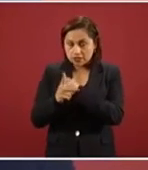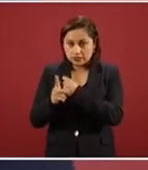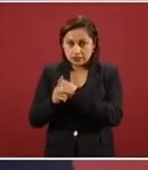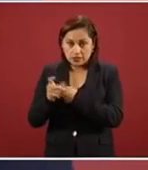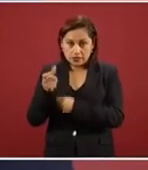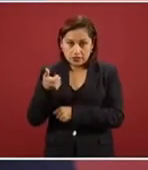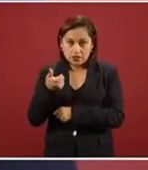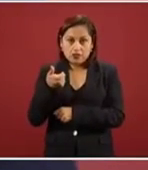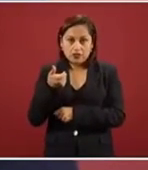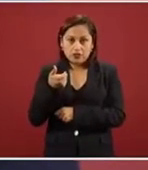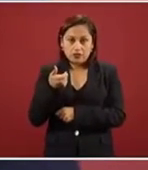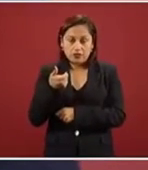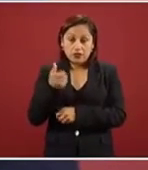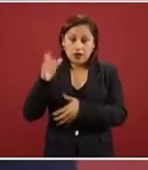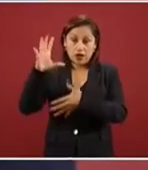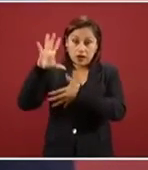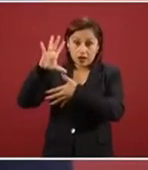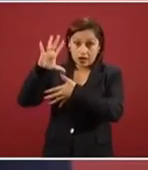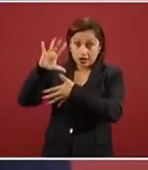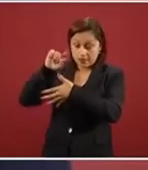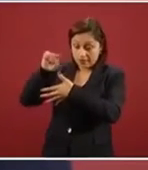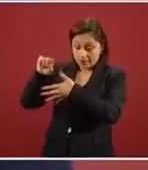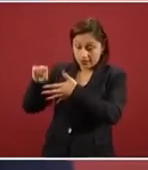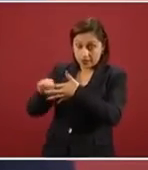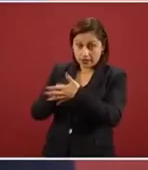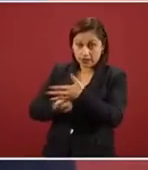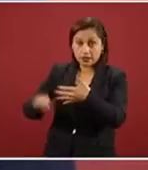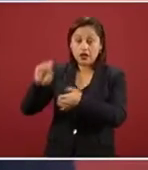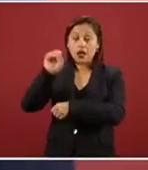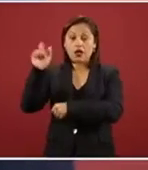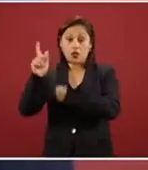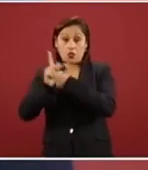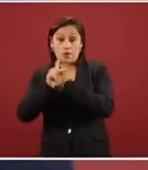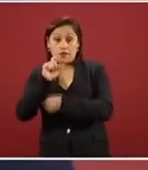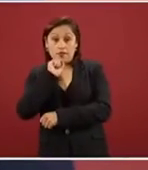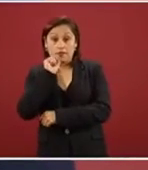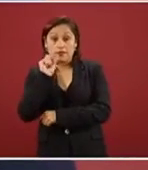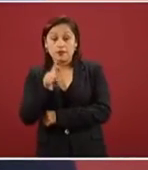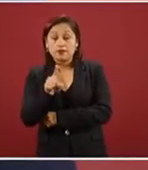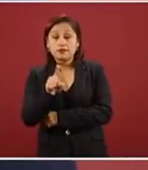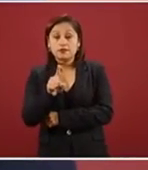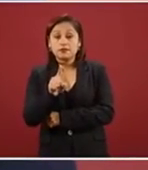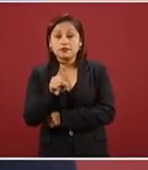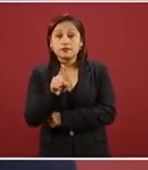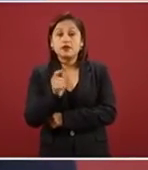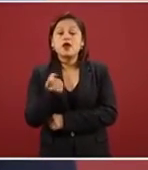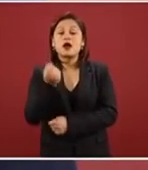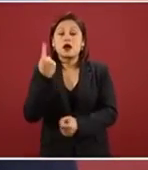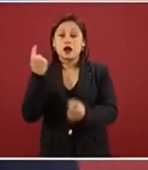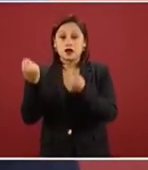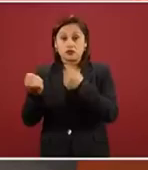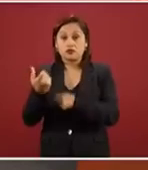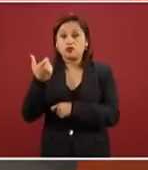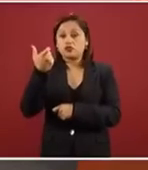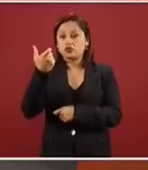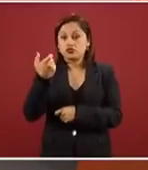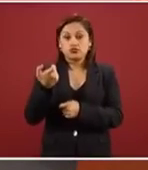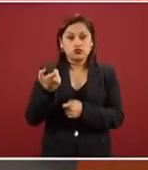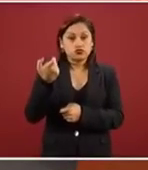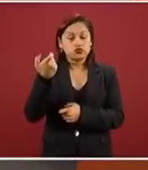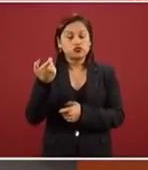en América y en Europa, No podemos